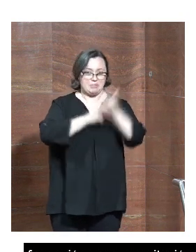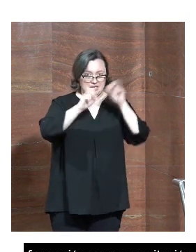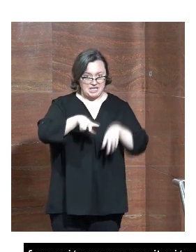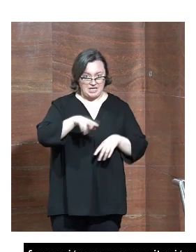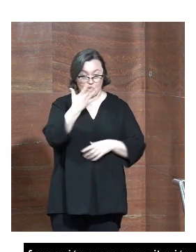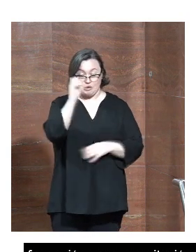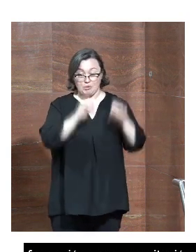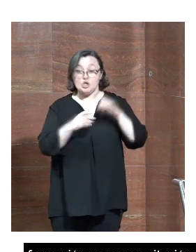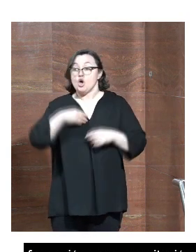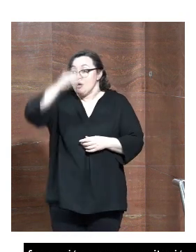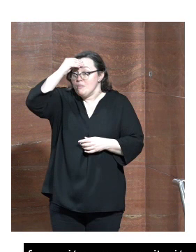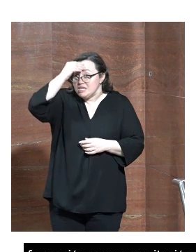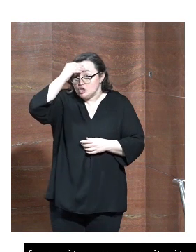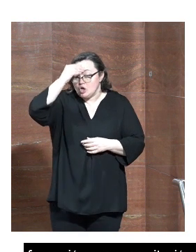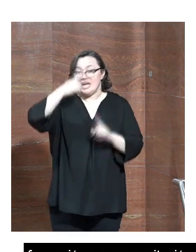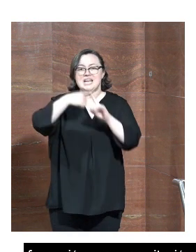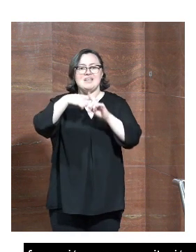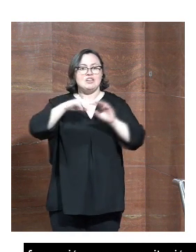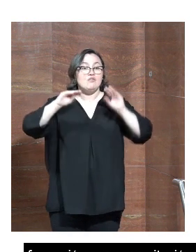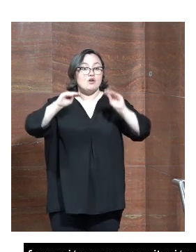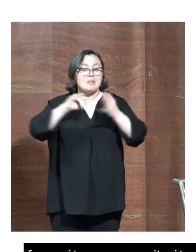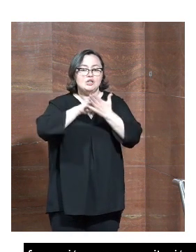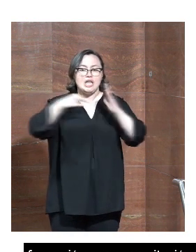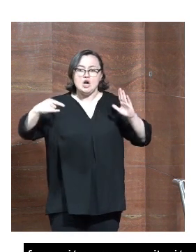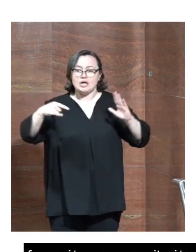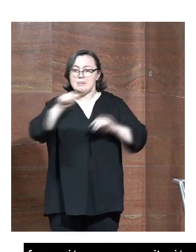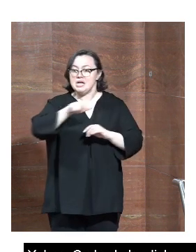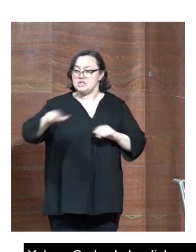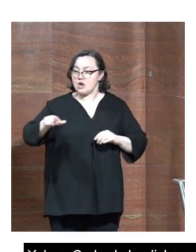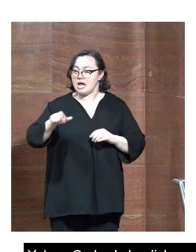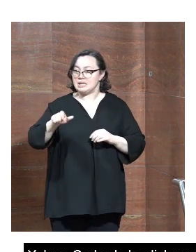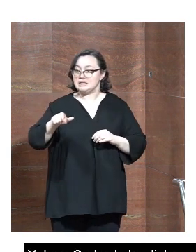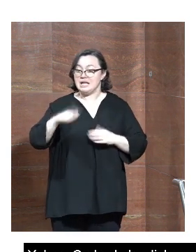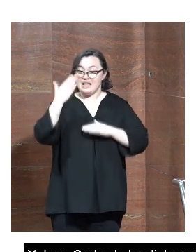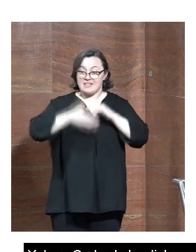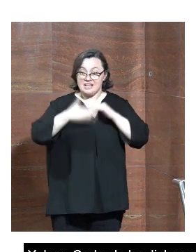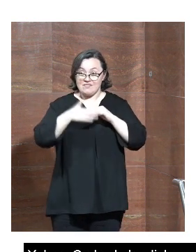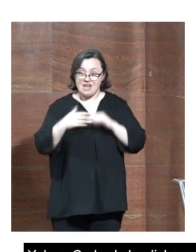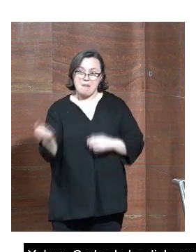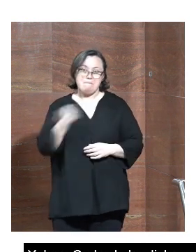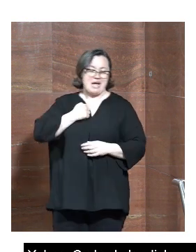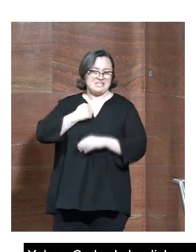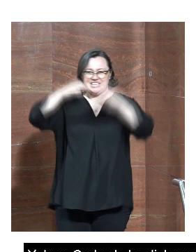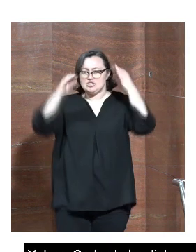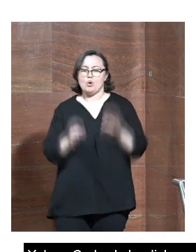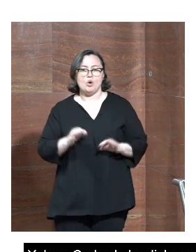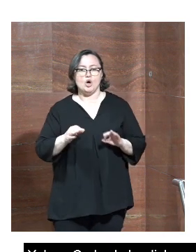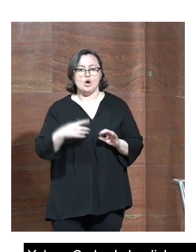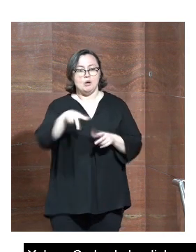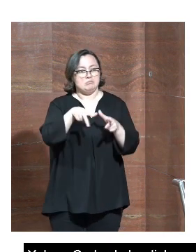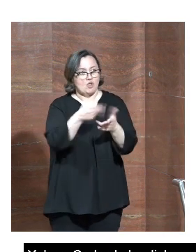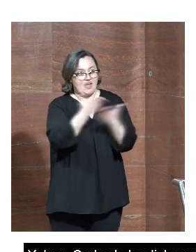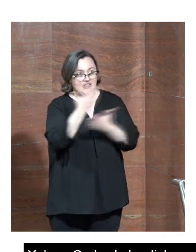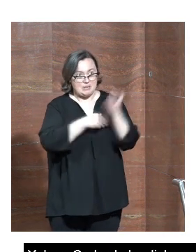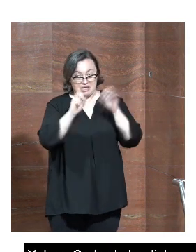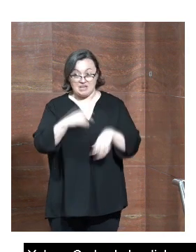posiblemente el nivel de formación tecnológica de las personas que tienen alguna limitación es mucho más alto que el nivel general de la